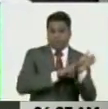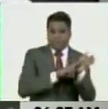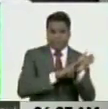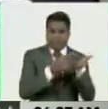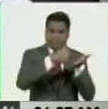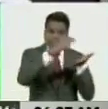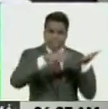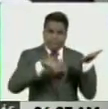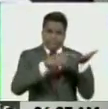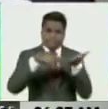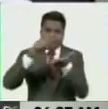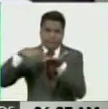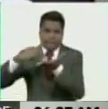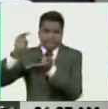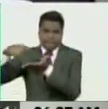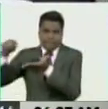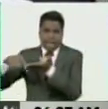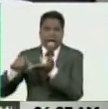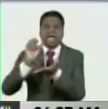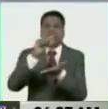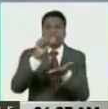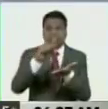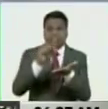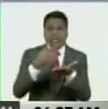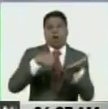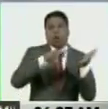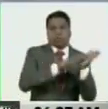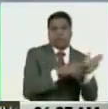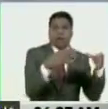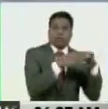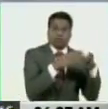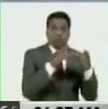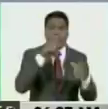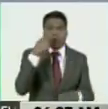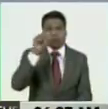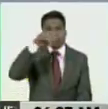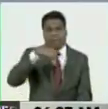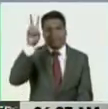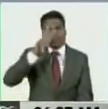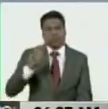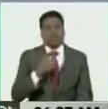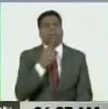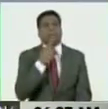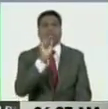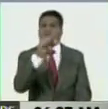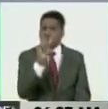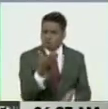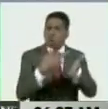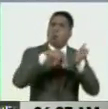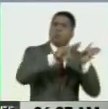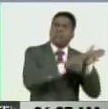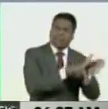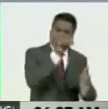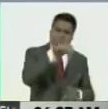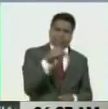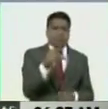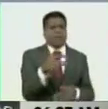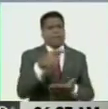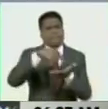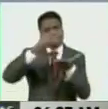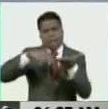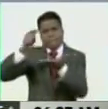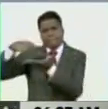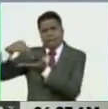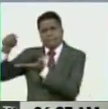nacional? Sí. Fíjate, es bien importante, incluso cuando tú haces referencia al tema jurídico, una